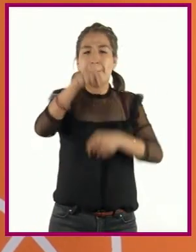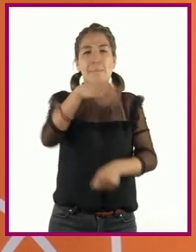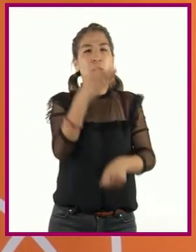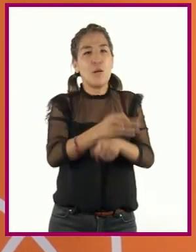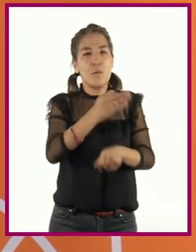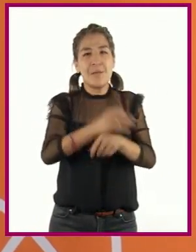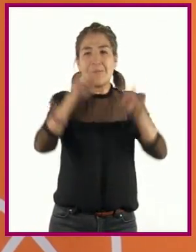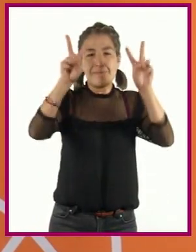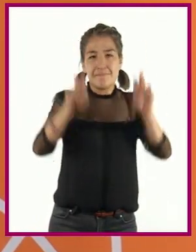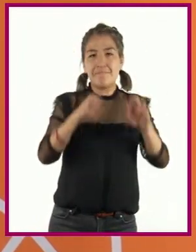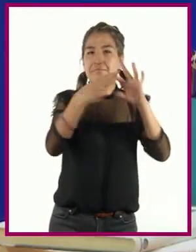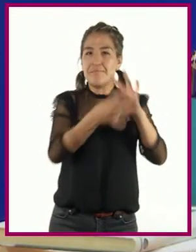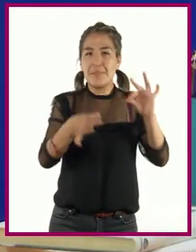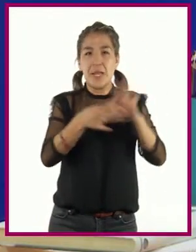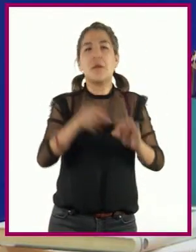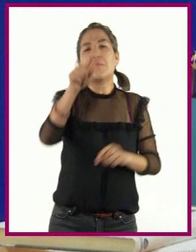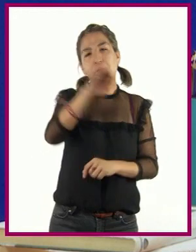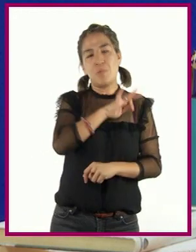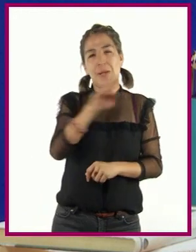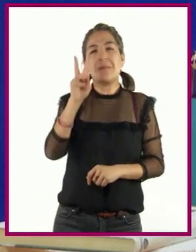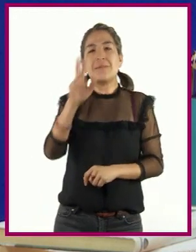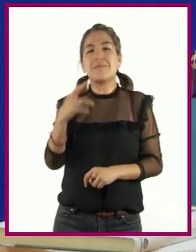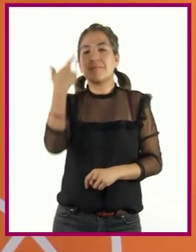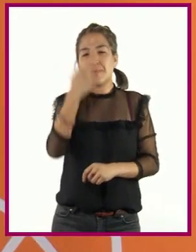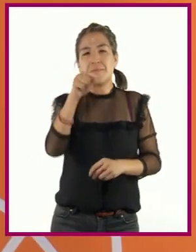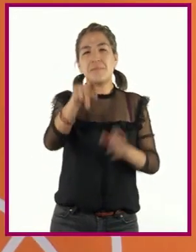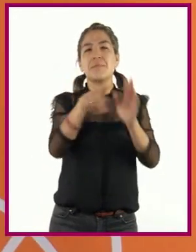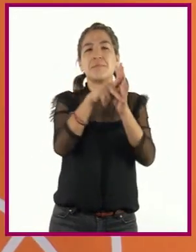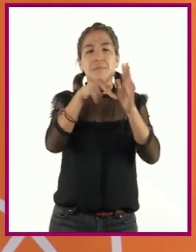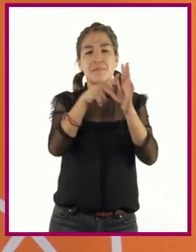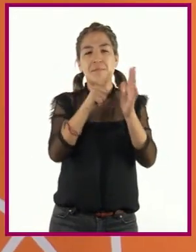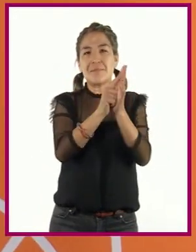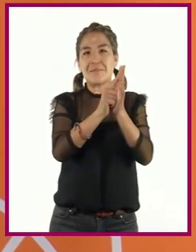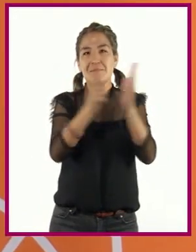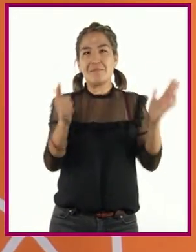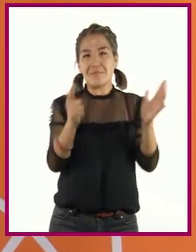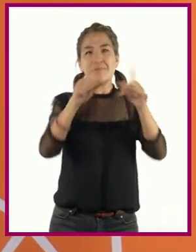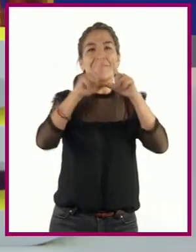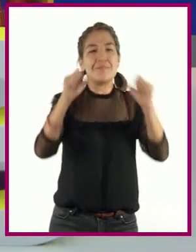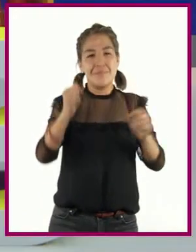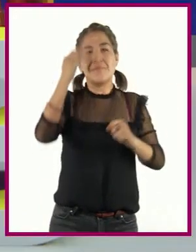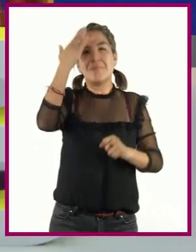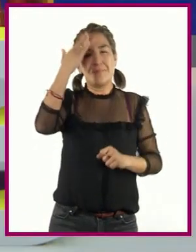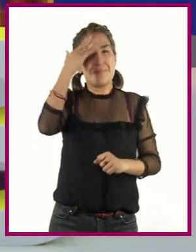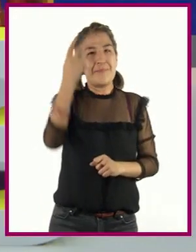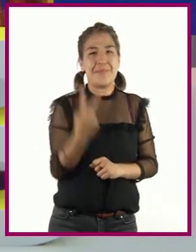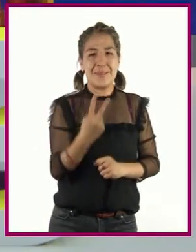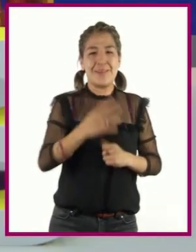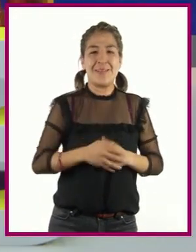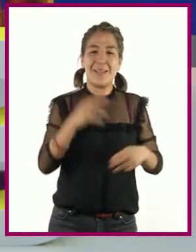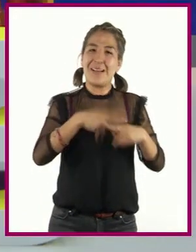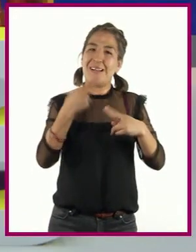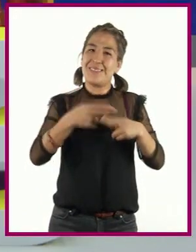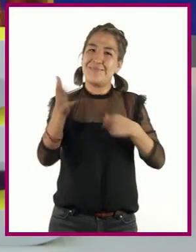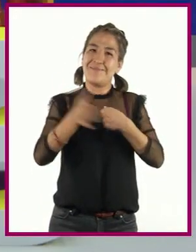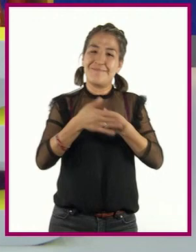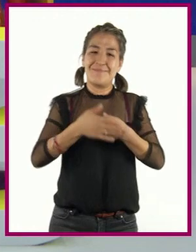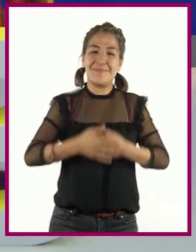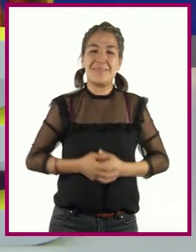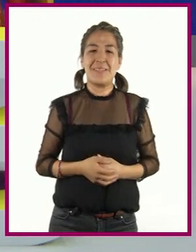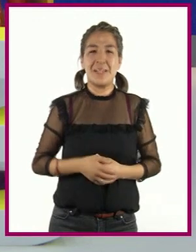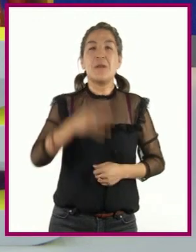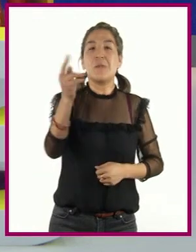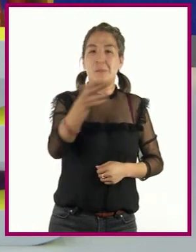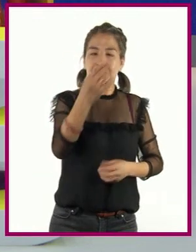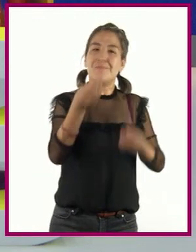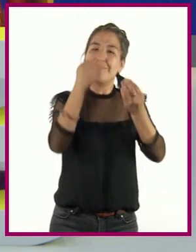de lo trabajado en la sesión, cuentan con el apoyo de sus libros de lengua materna 2. Hasta la próxima. Y a ustedes